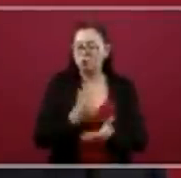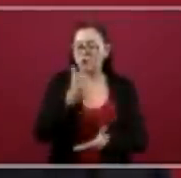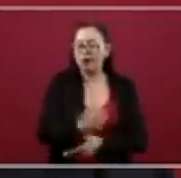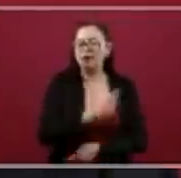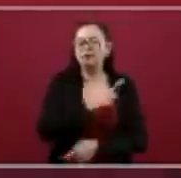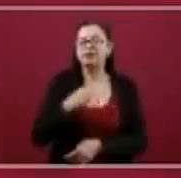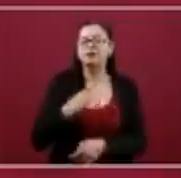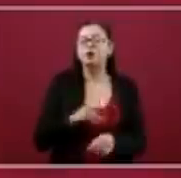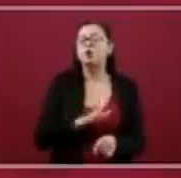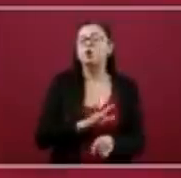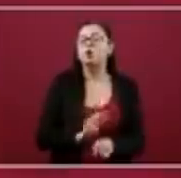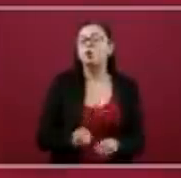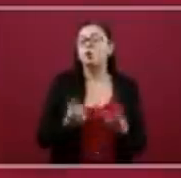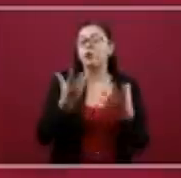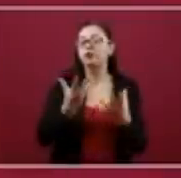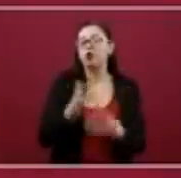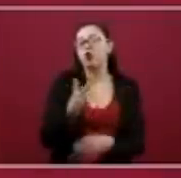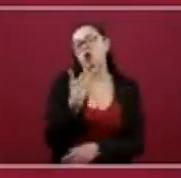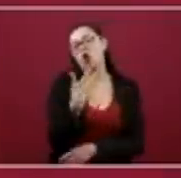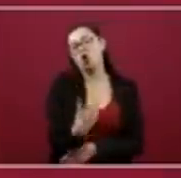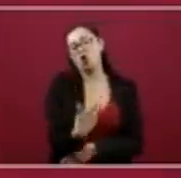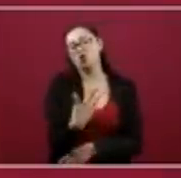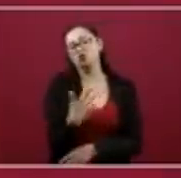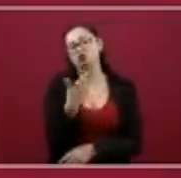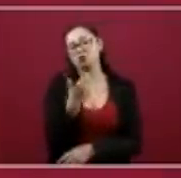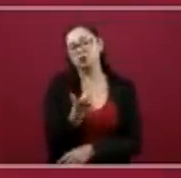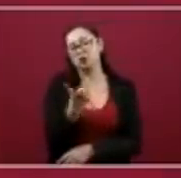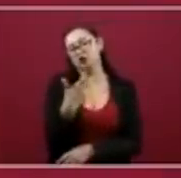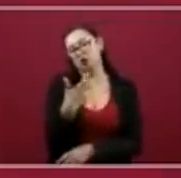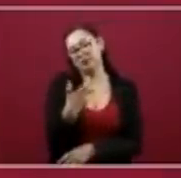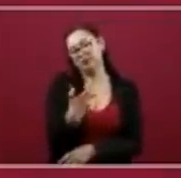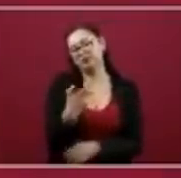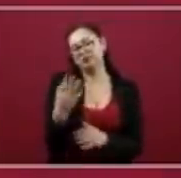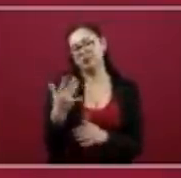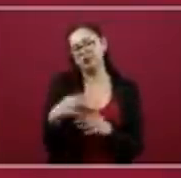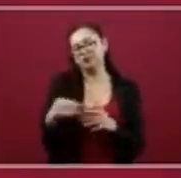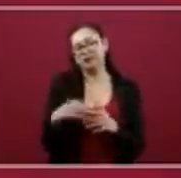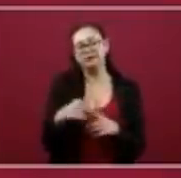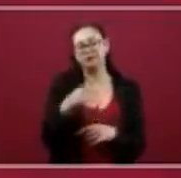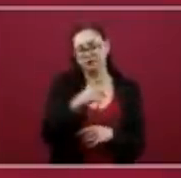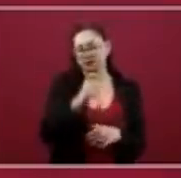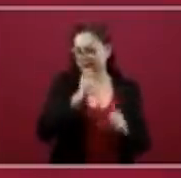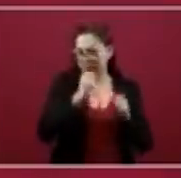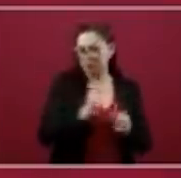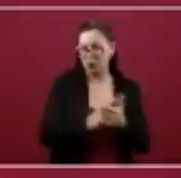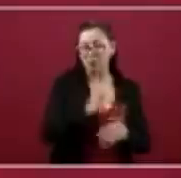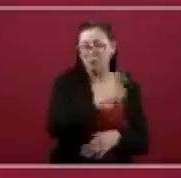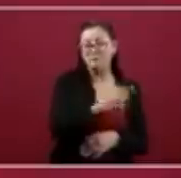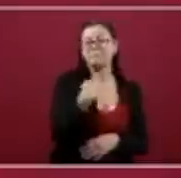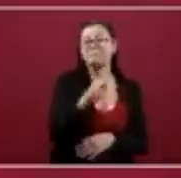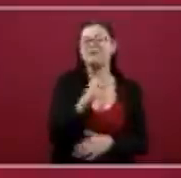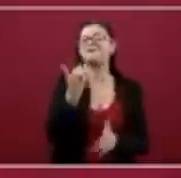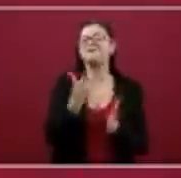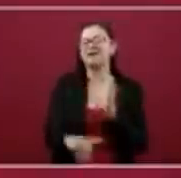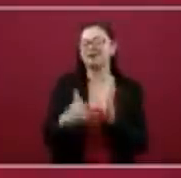el litro. Es lo que se le está pagando al productor, pero nos faltan centros de